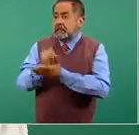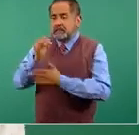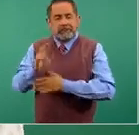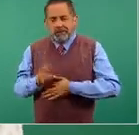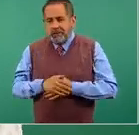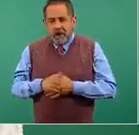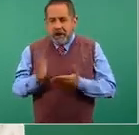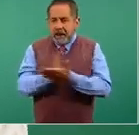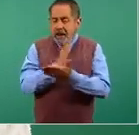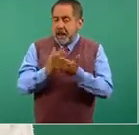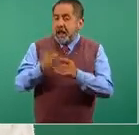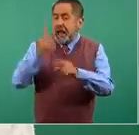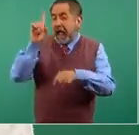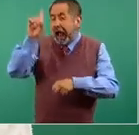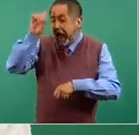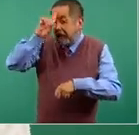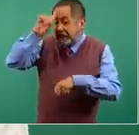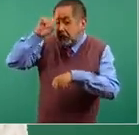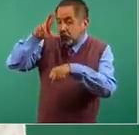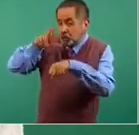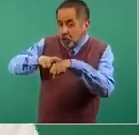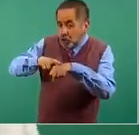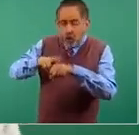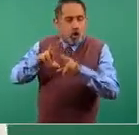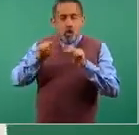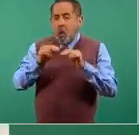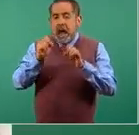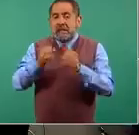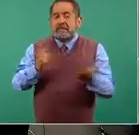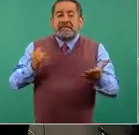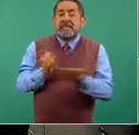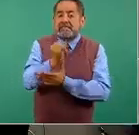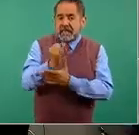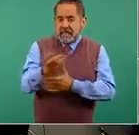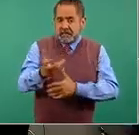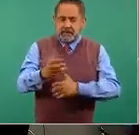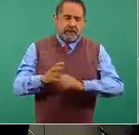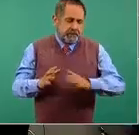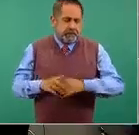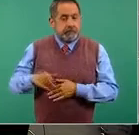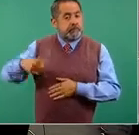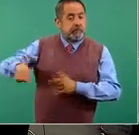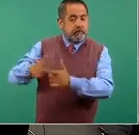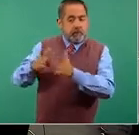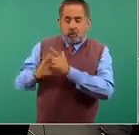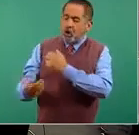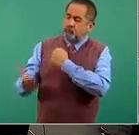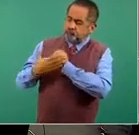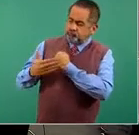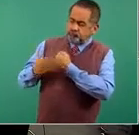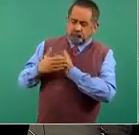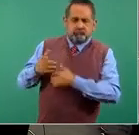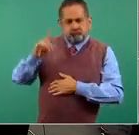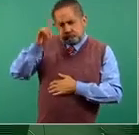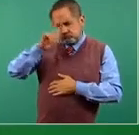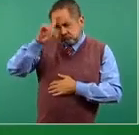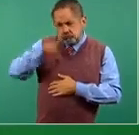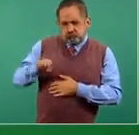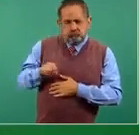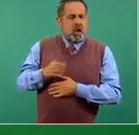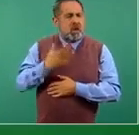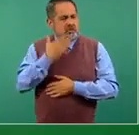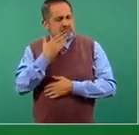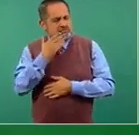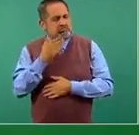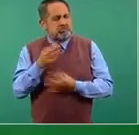faltado visualizar. Ahora, respecto a las recomendaciones que nos hizo el grupo, efectivamente siguen vigentes y son muy